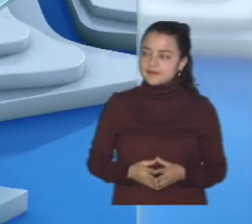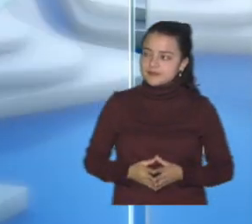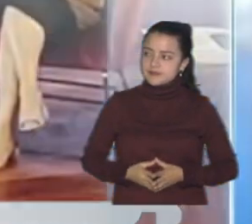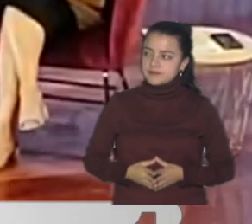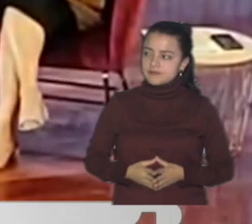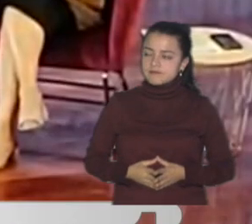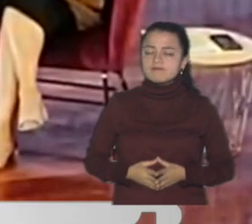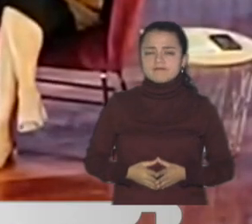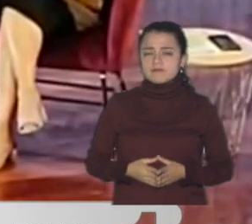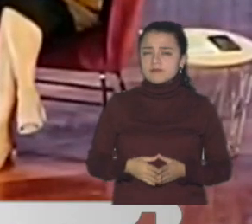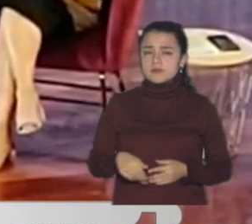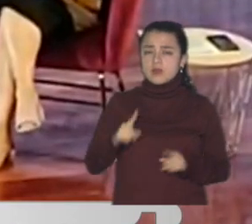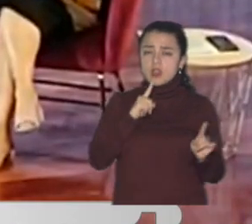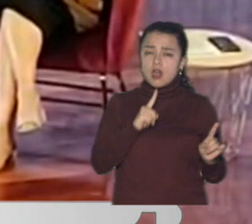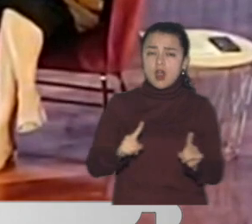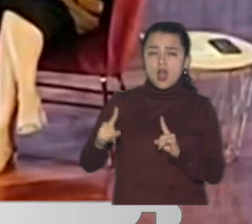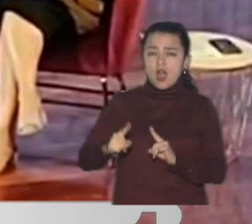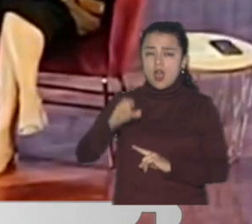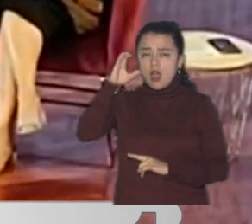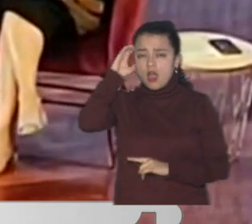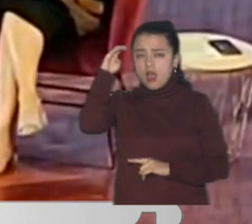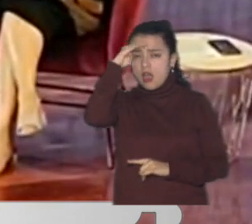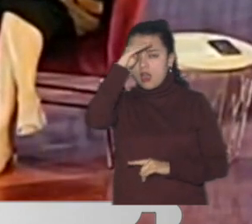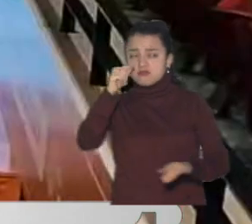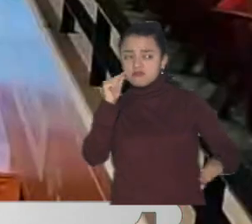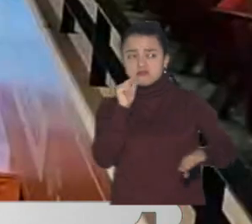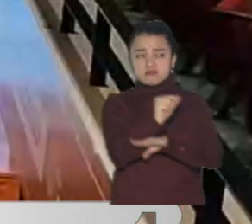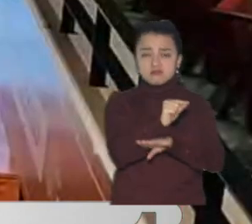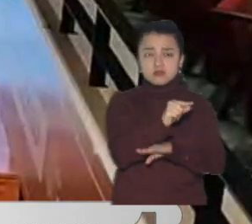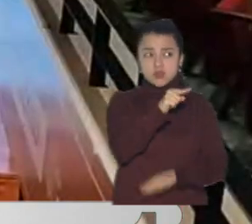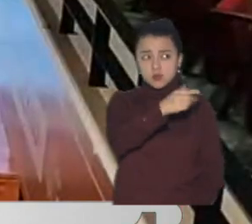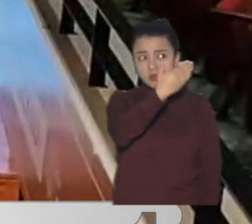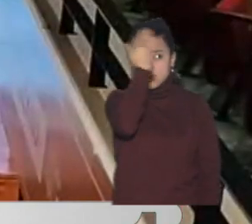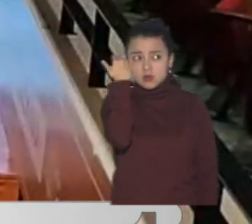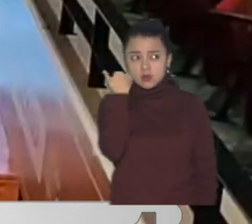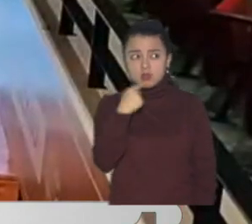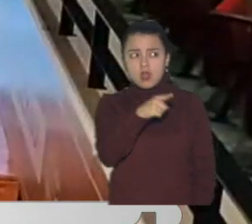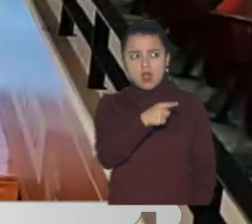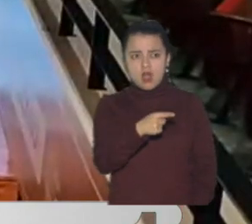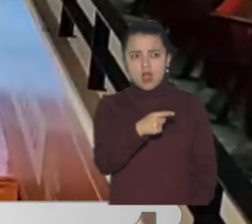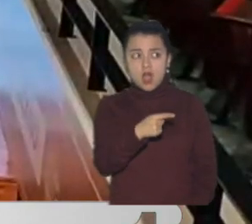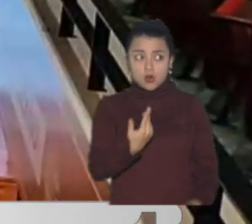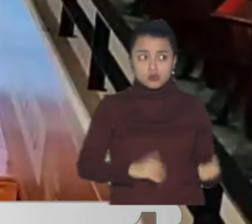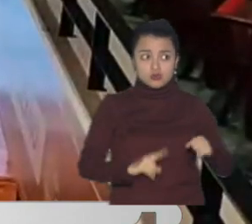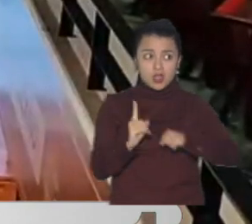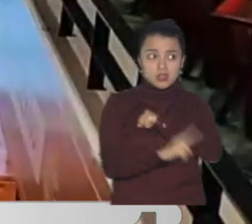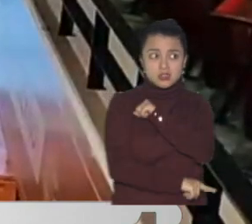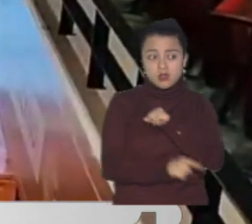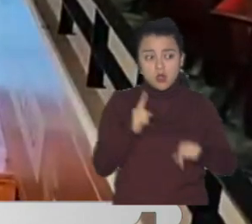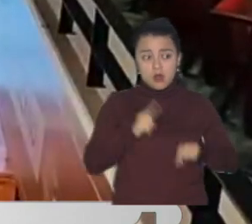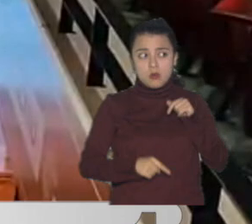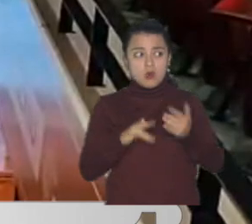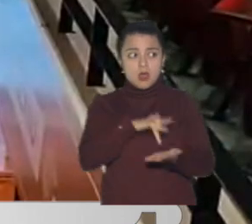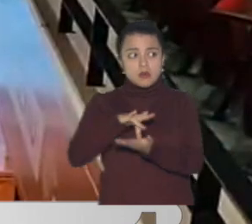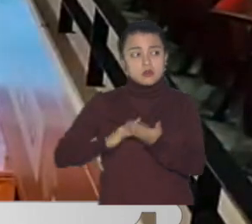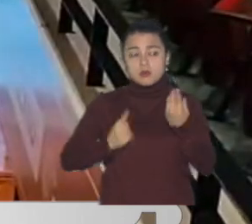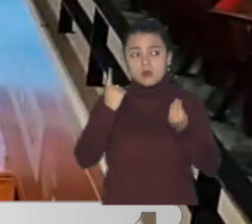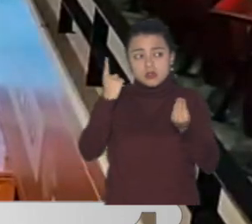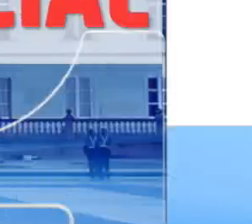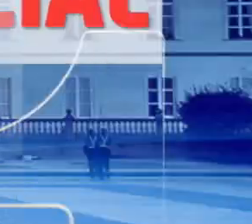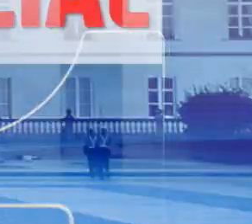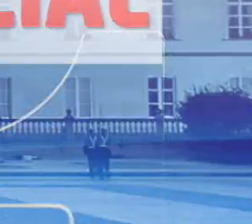breve. Duro mensaje de Petro a Rodolfo Hernández. Si estuviera imputado, no sería candidato. Ya volvemos.